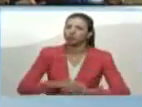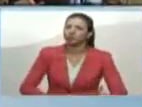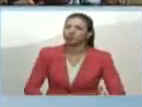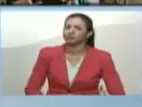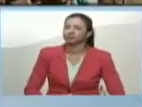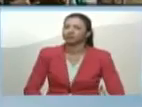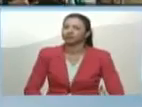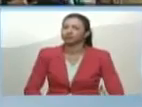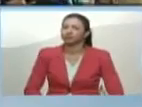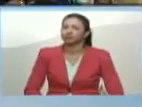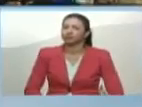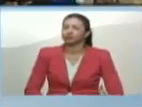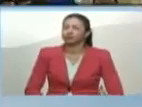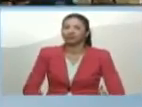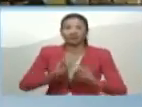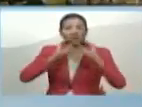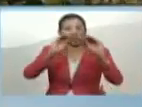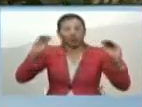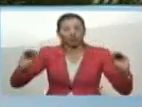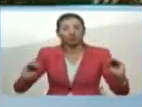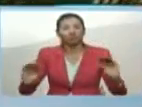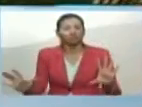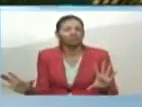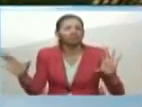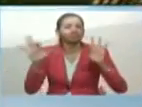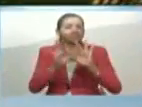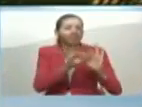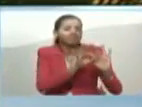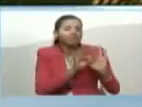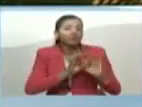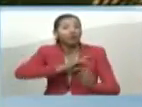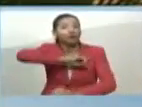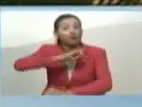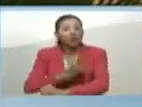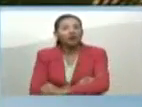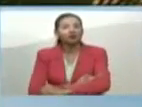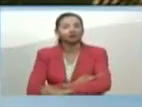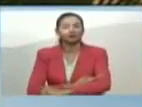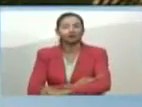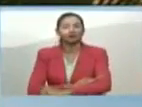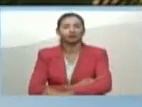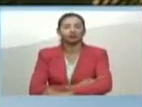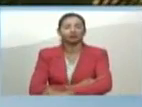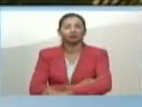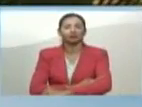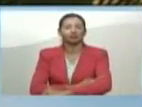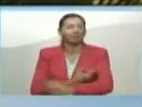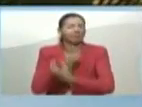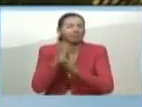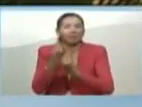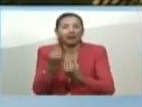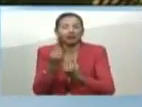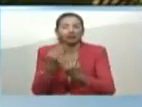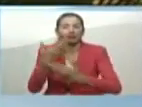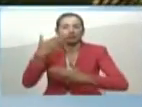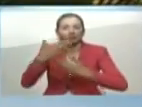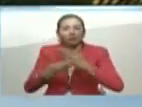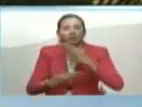¿verdad? Los llamo a que se articulen con mucha fuerza para que vayamos